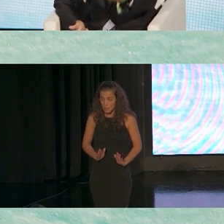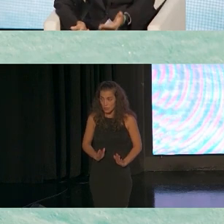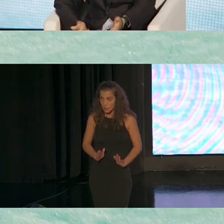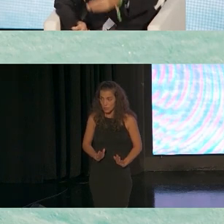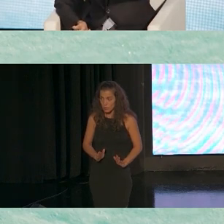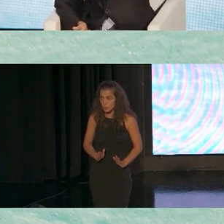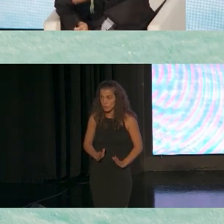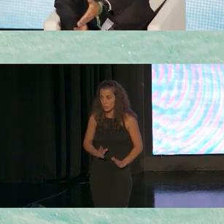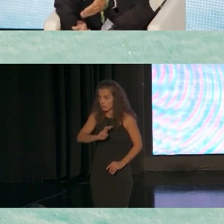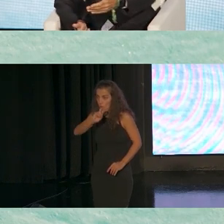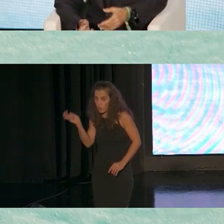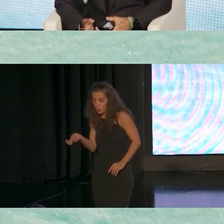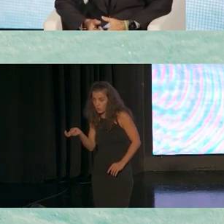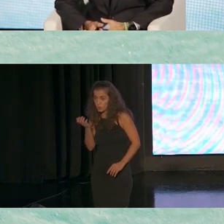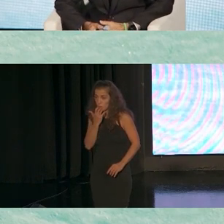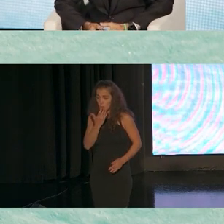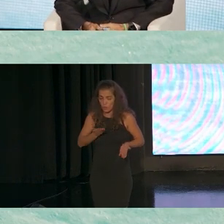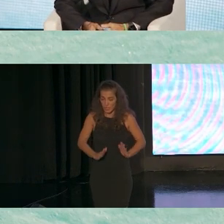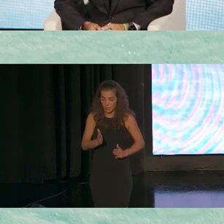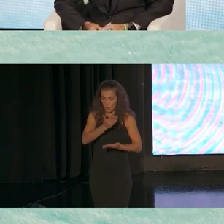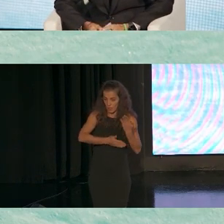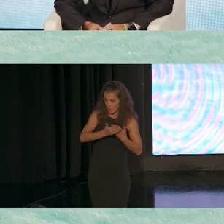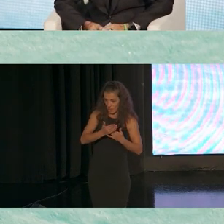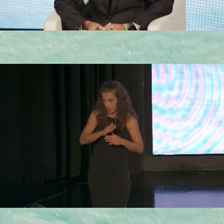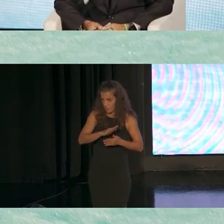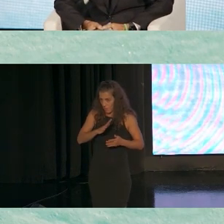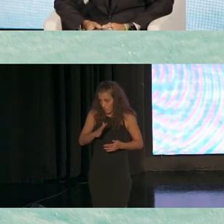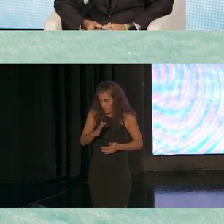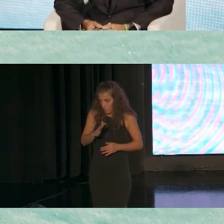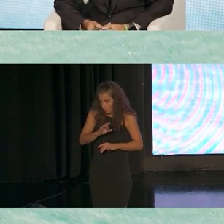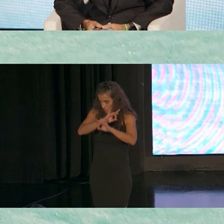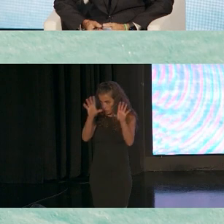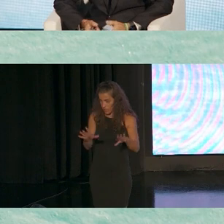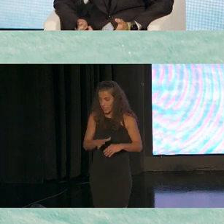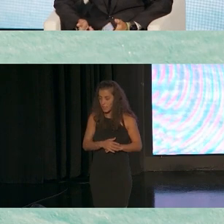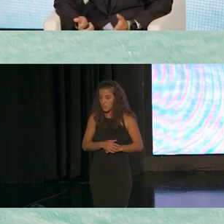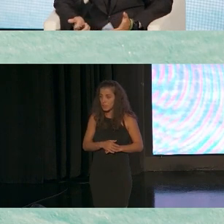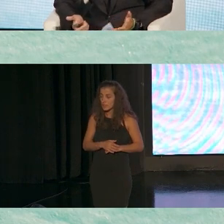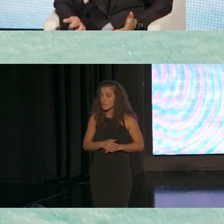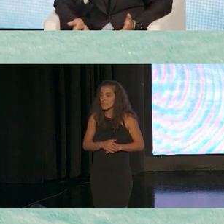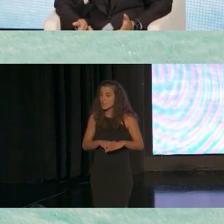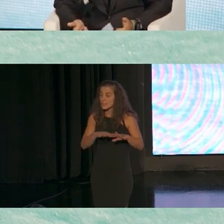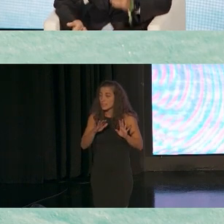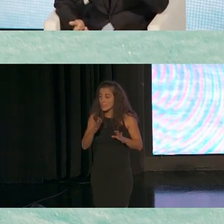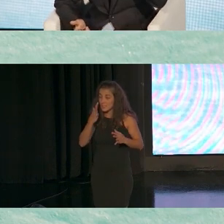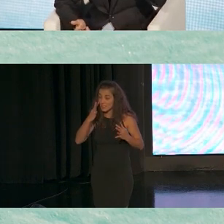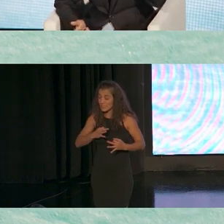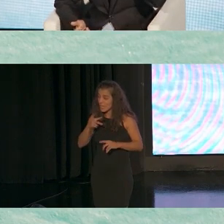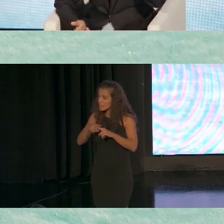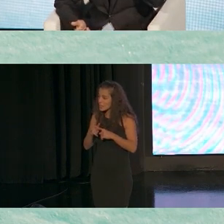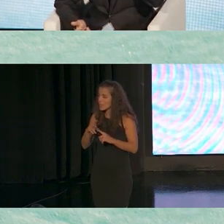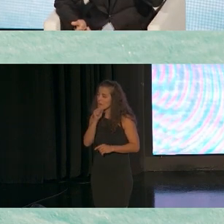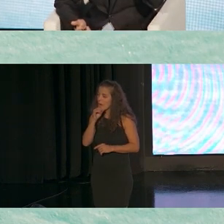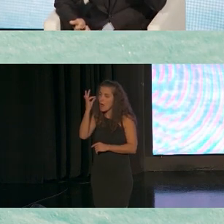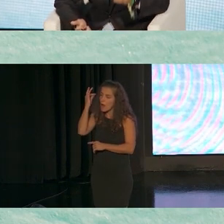algún hijo más por supuesto con un hijo con discapacidad Entonces los talleres de abuelos pues fueron para mí